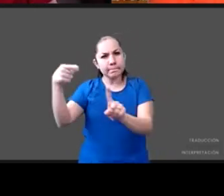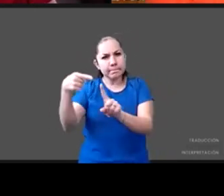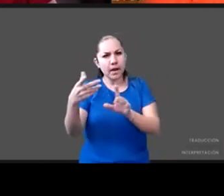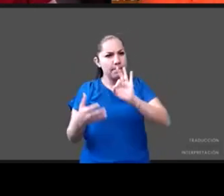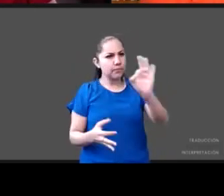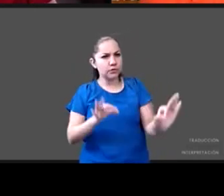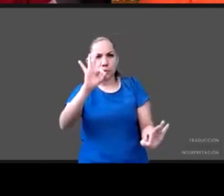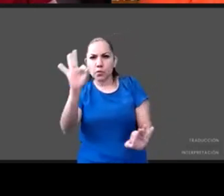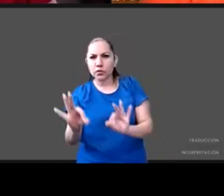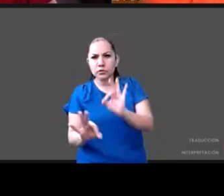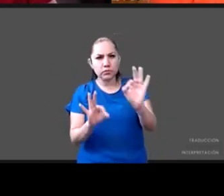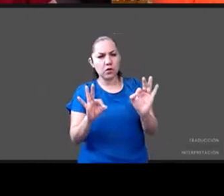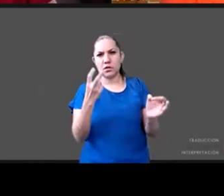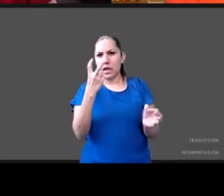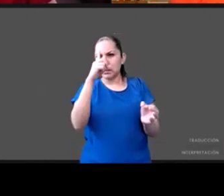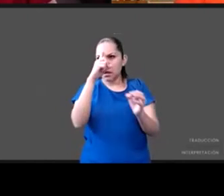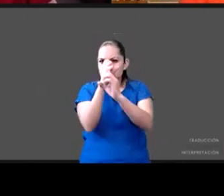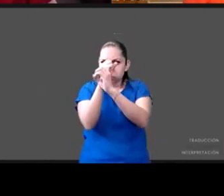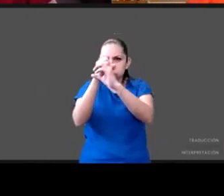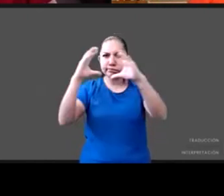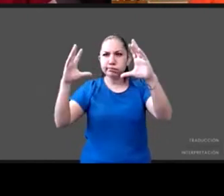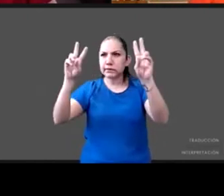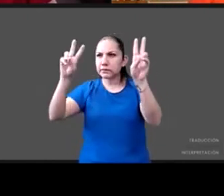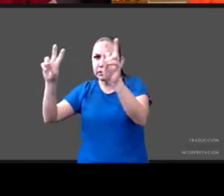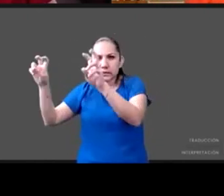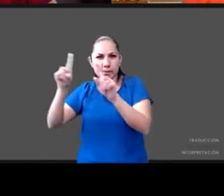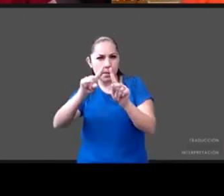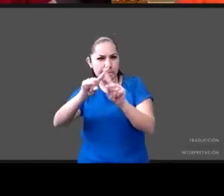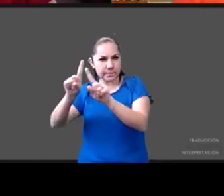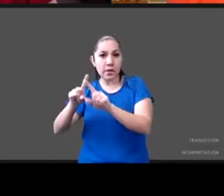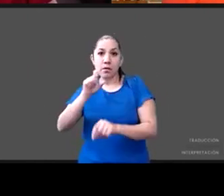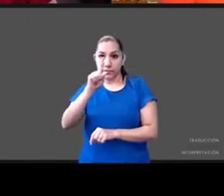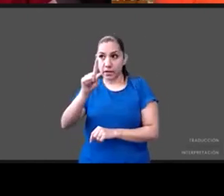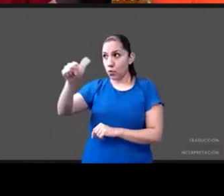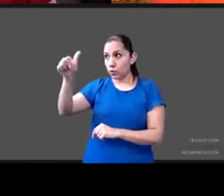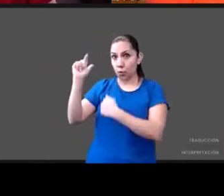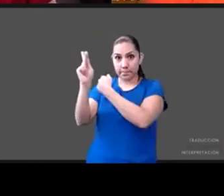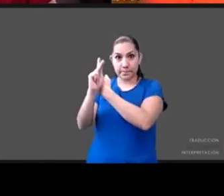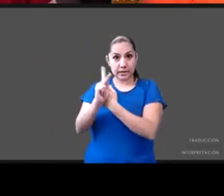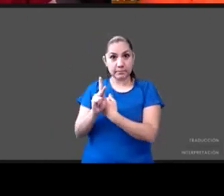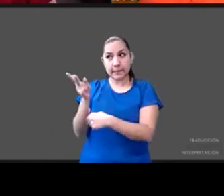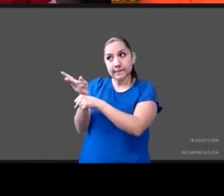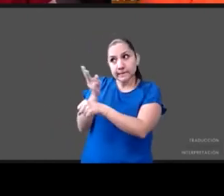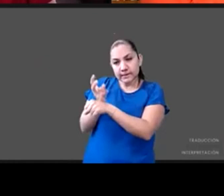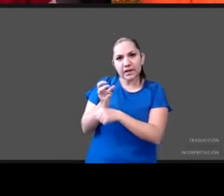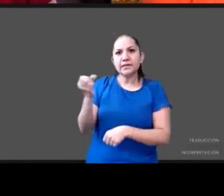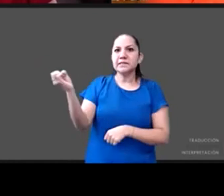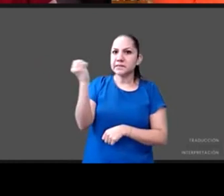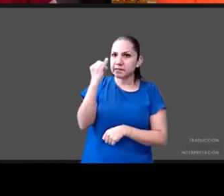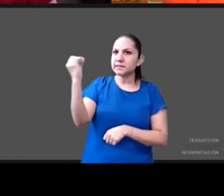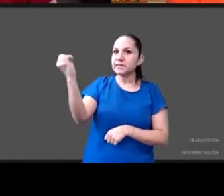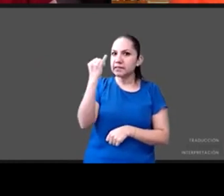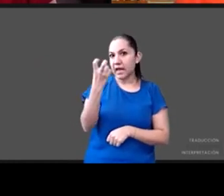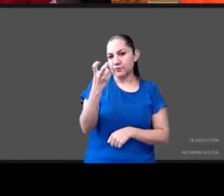varios países desde de donde les invitamos también participaron. Esa fue la gran ventaja de hacer esto en